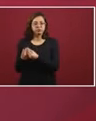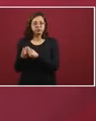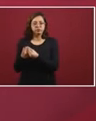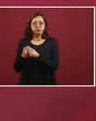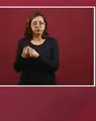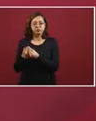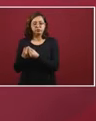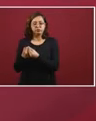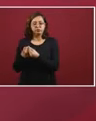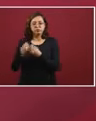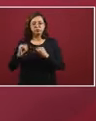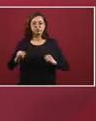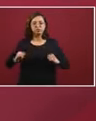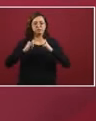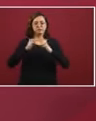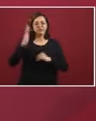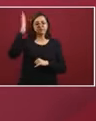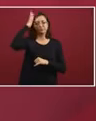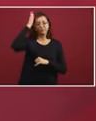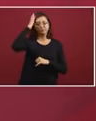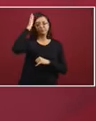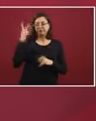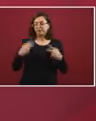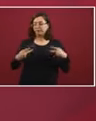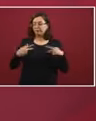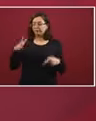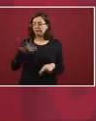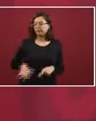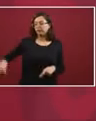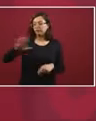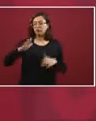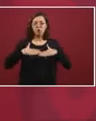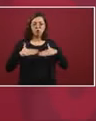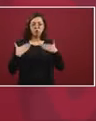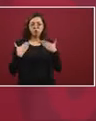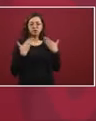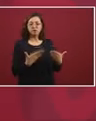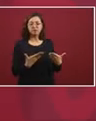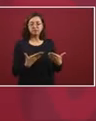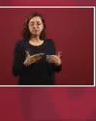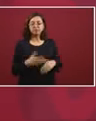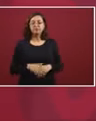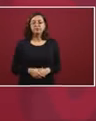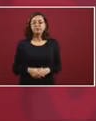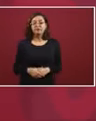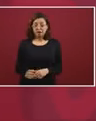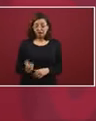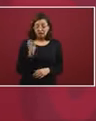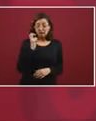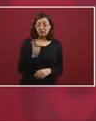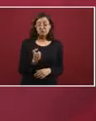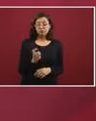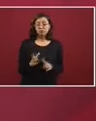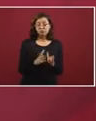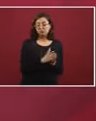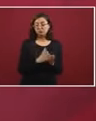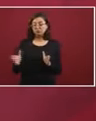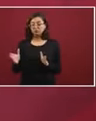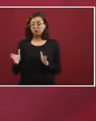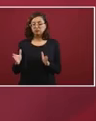quien encabeza las instituciones y el pueblo, la sociedad mexicana, en esa medida hay una